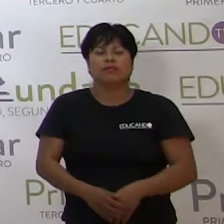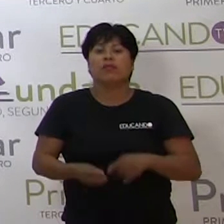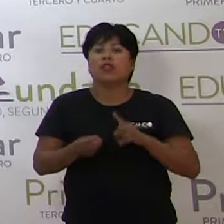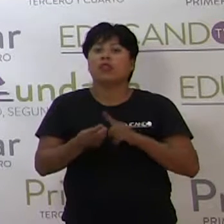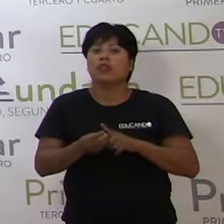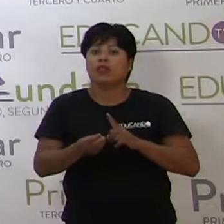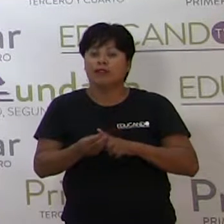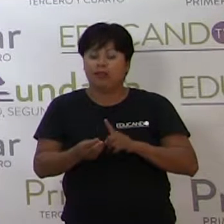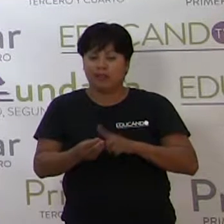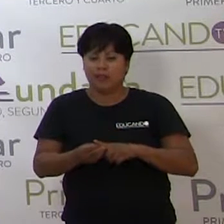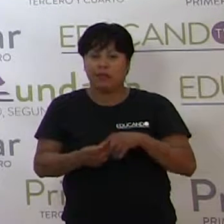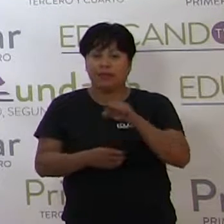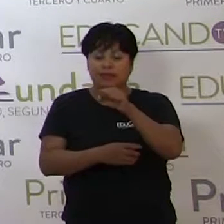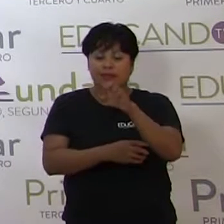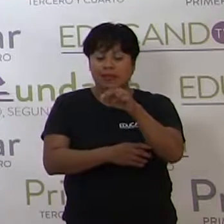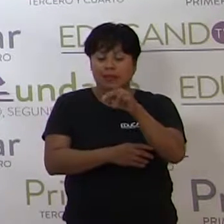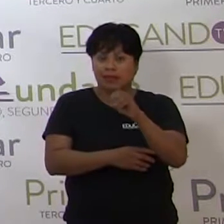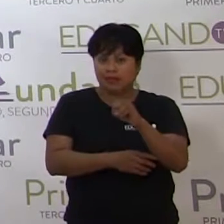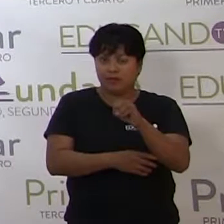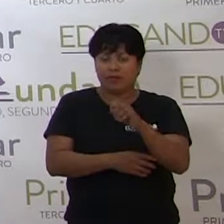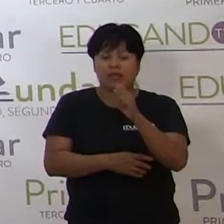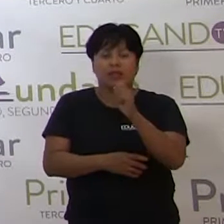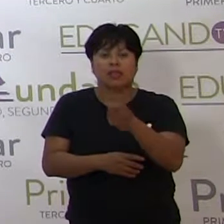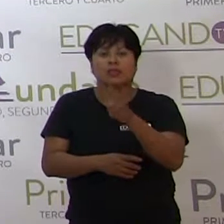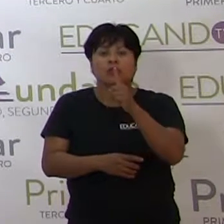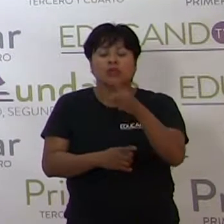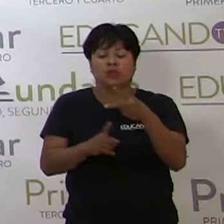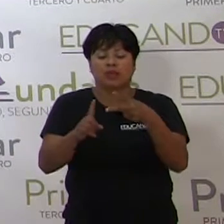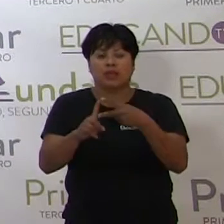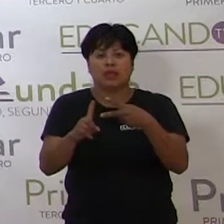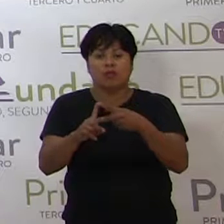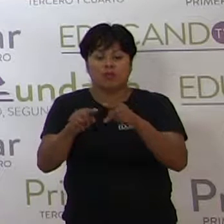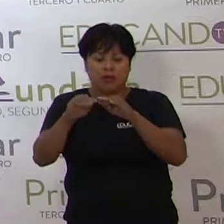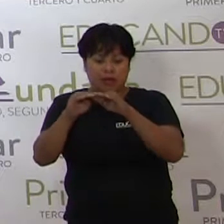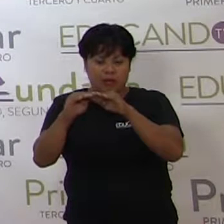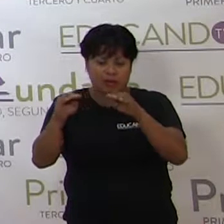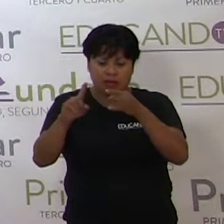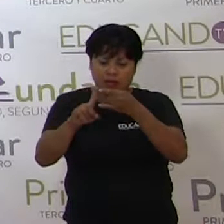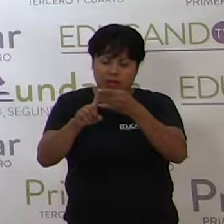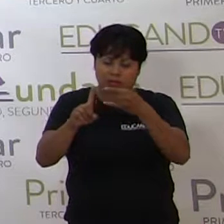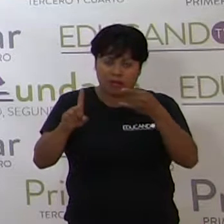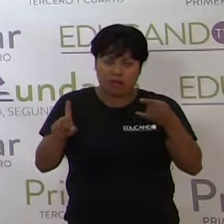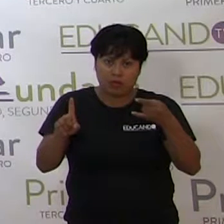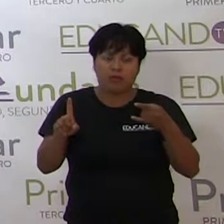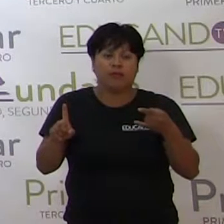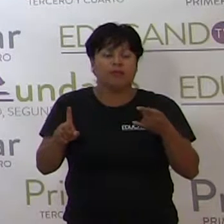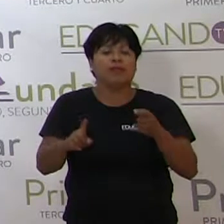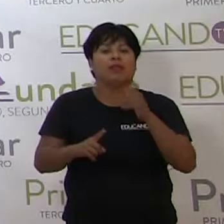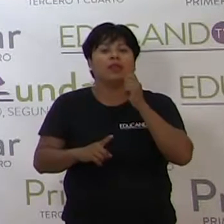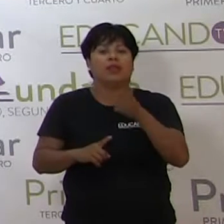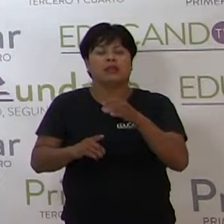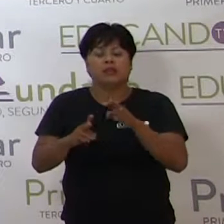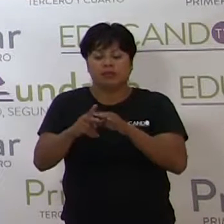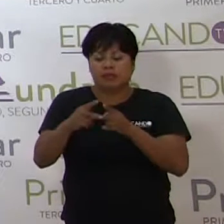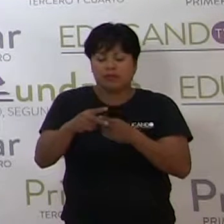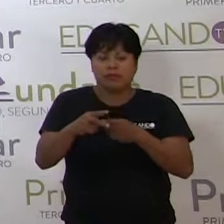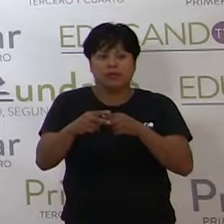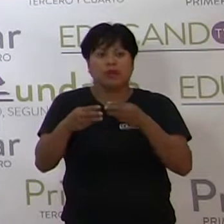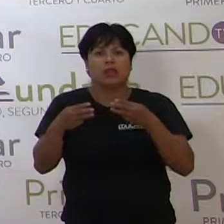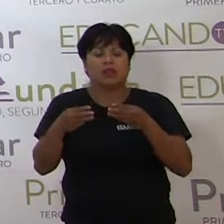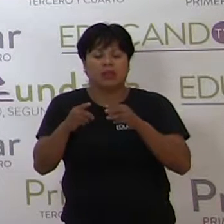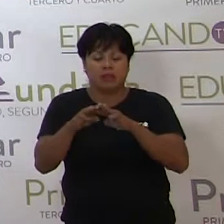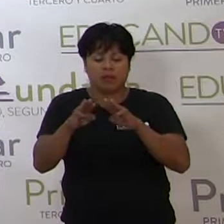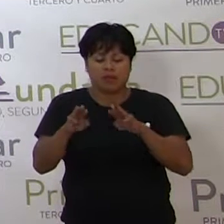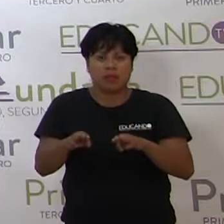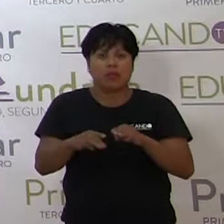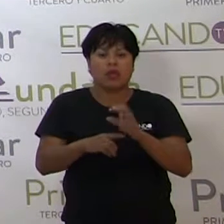donde seno es un triángulo rectángulo, es la longitud del